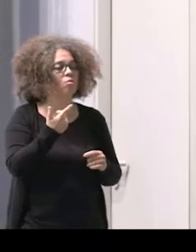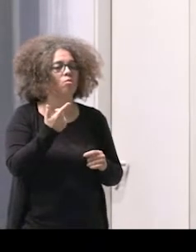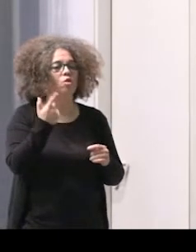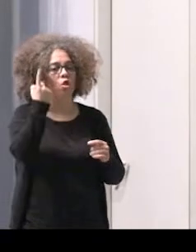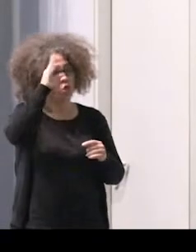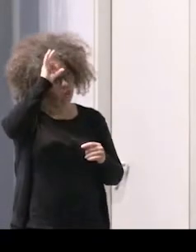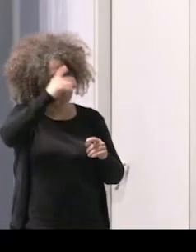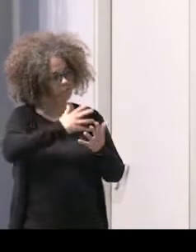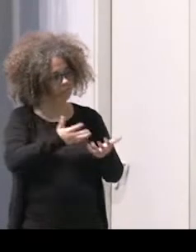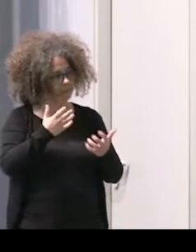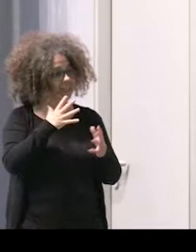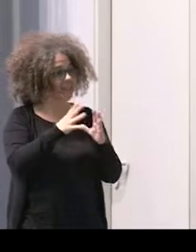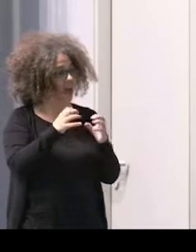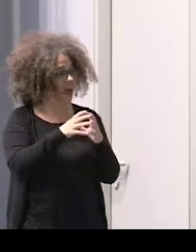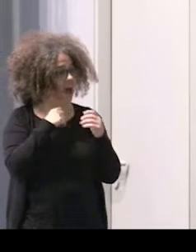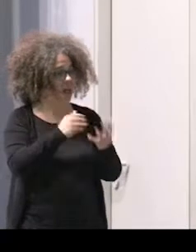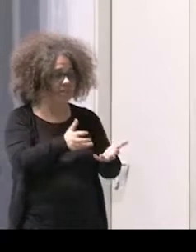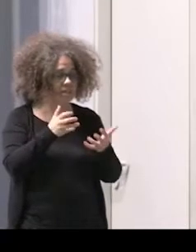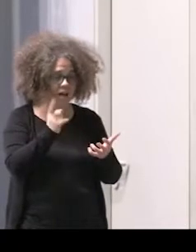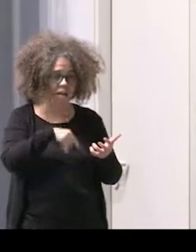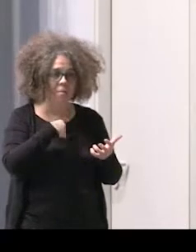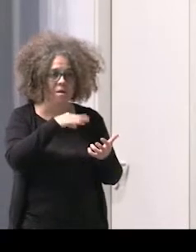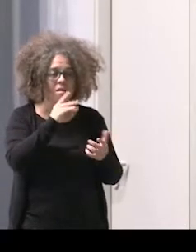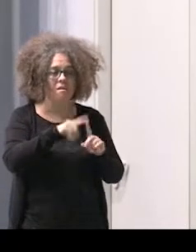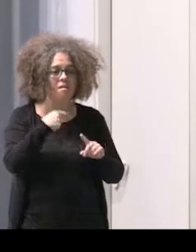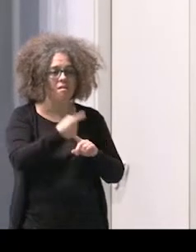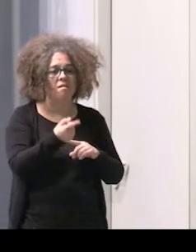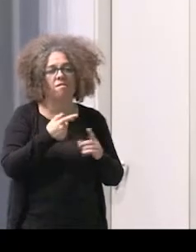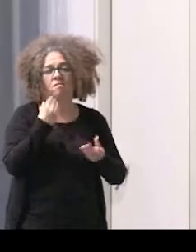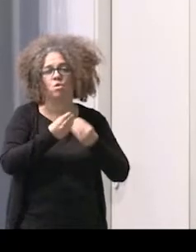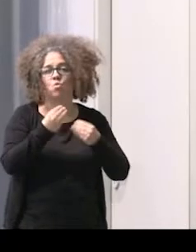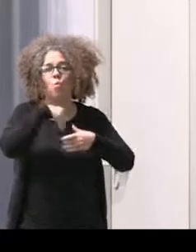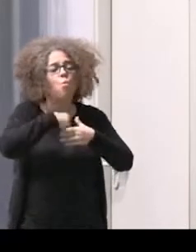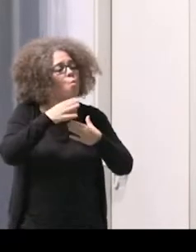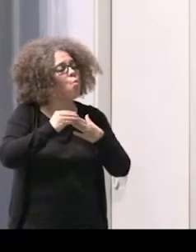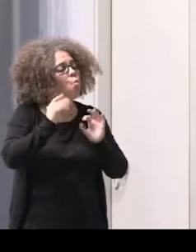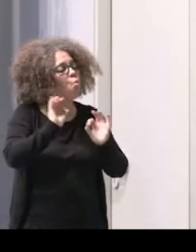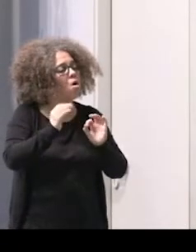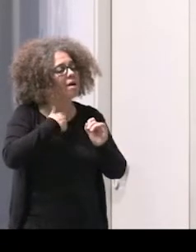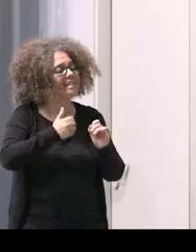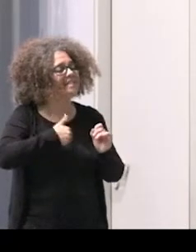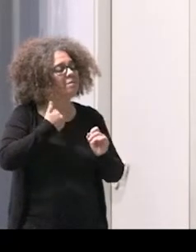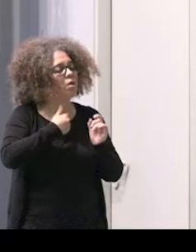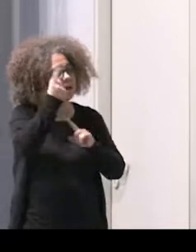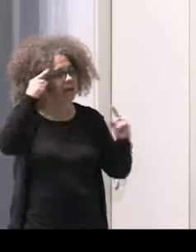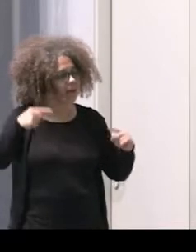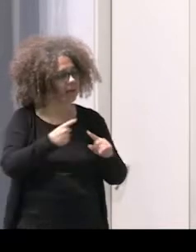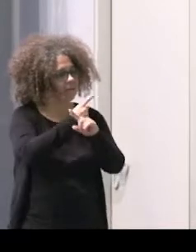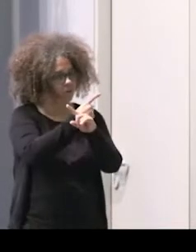separado y en naranja la ventaja que consiguen utilizando estos implantes que simulan el reflejo olivococlear.